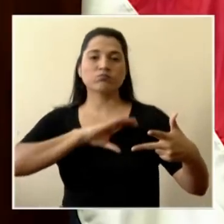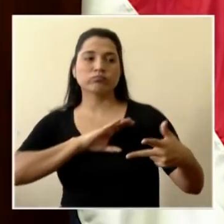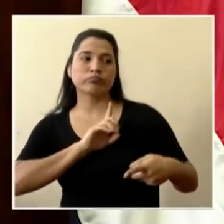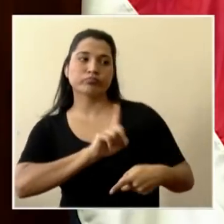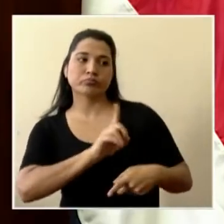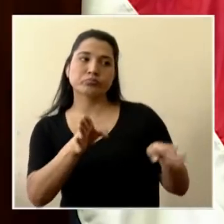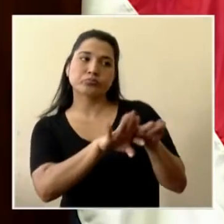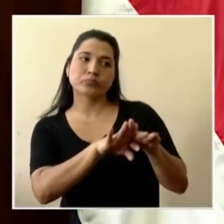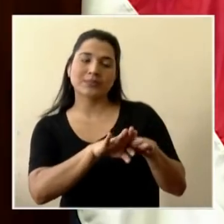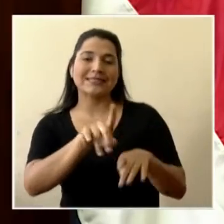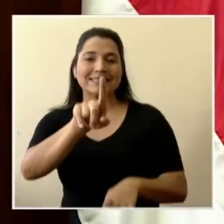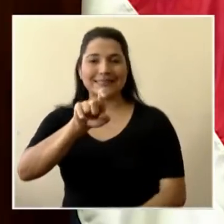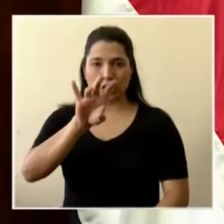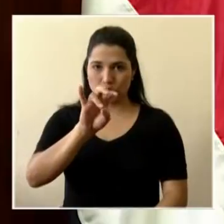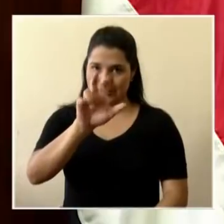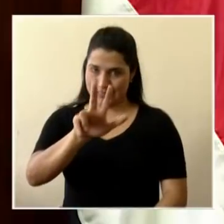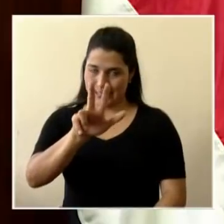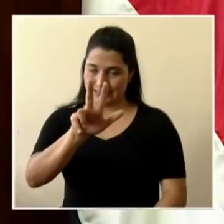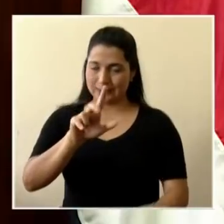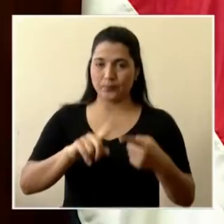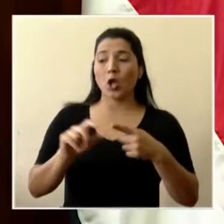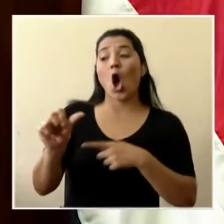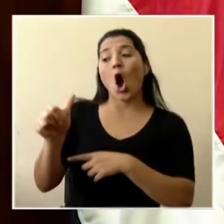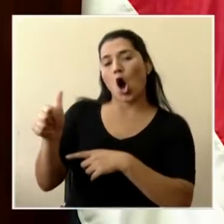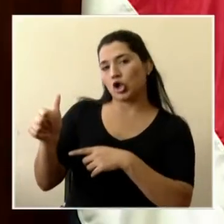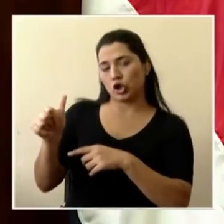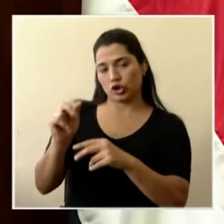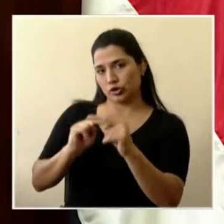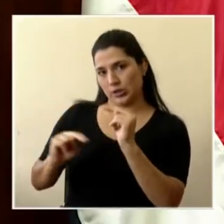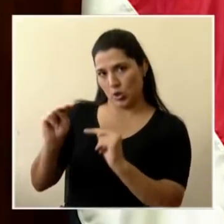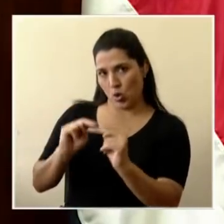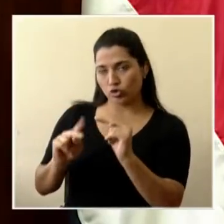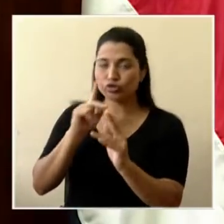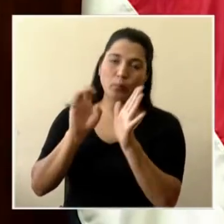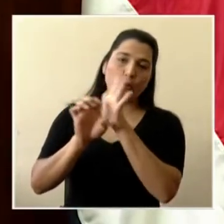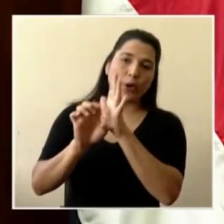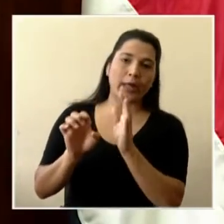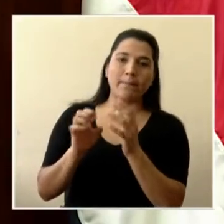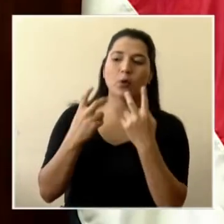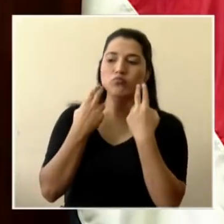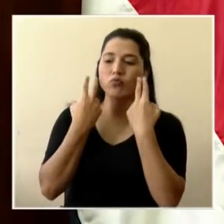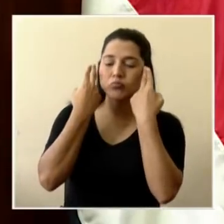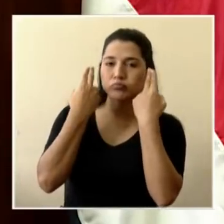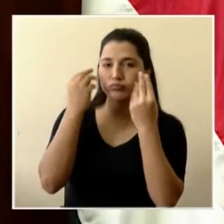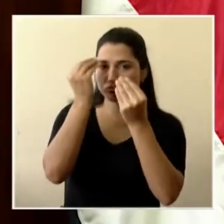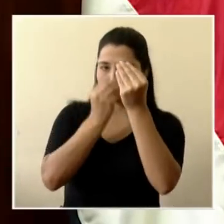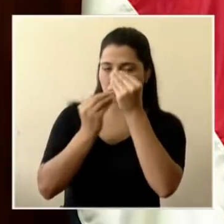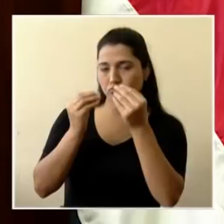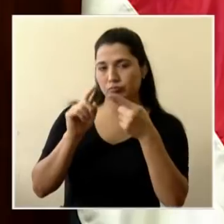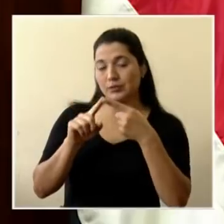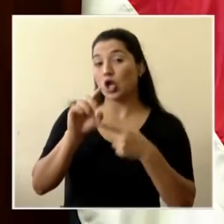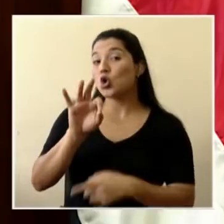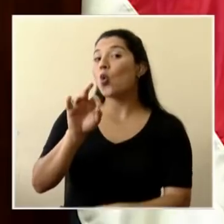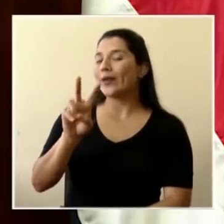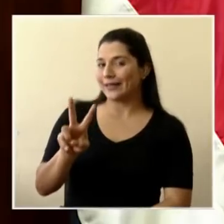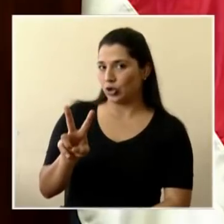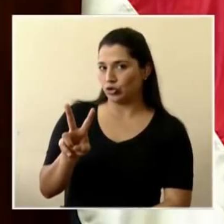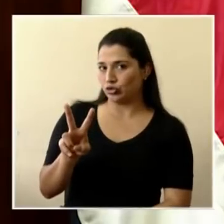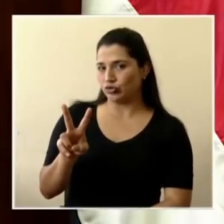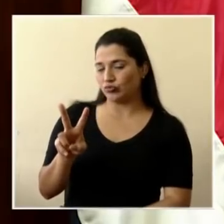173 locales, y otros locales, de ahí podemos incluir, por ejemplo, barberías, etcétera, son 92. En